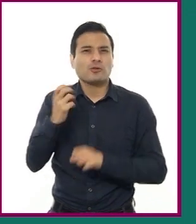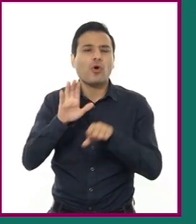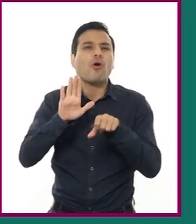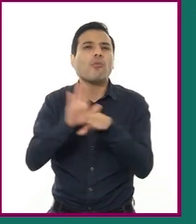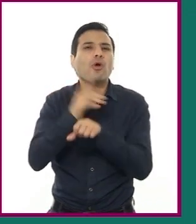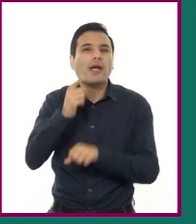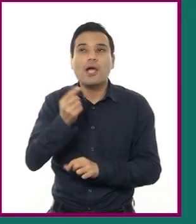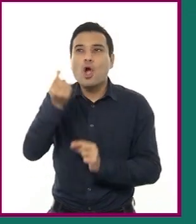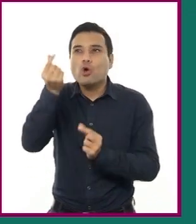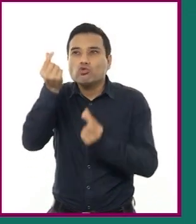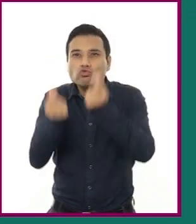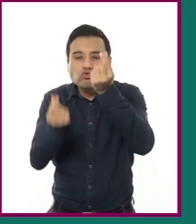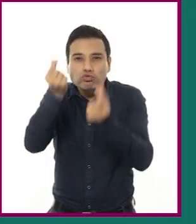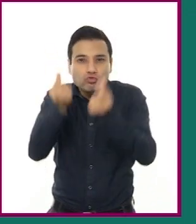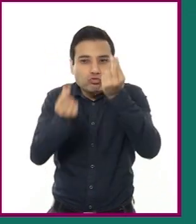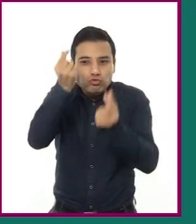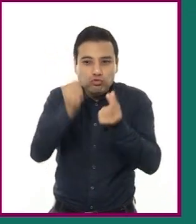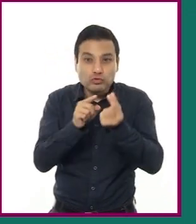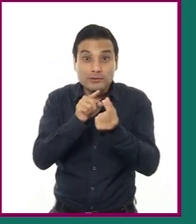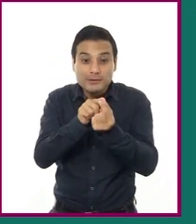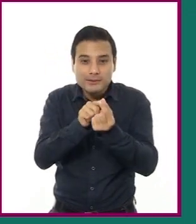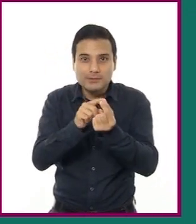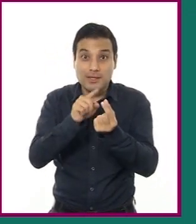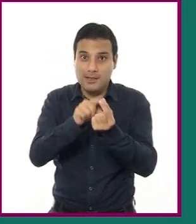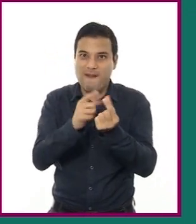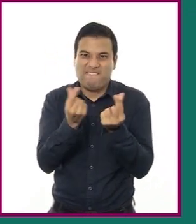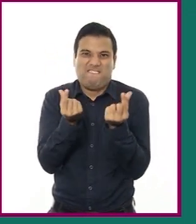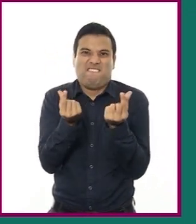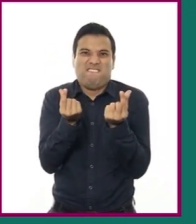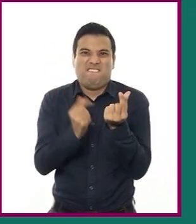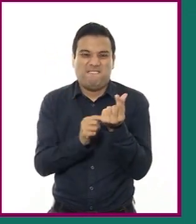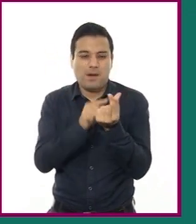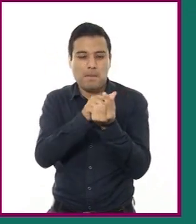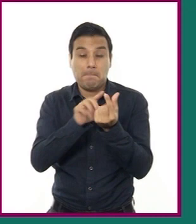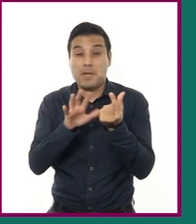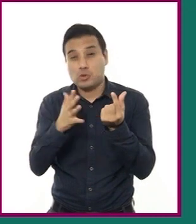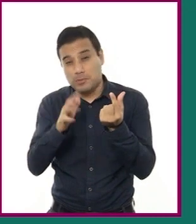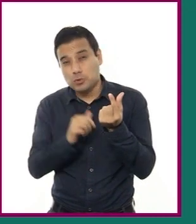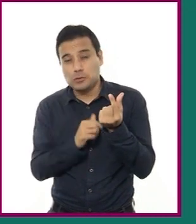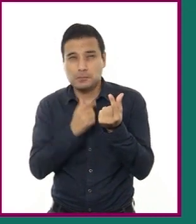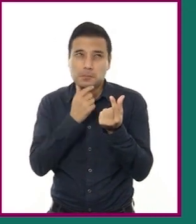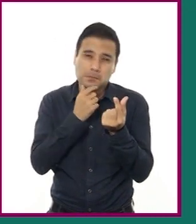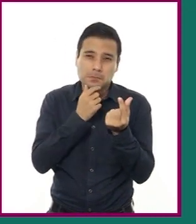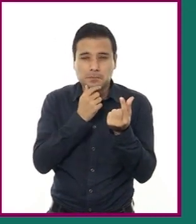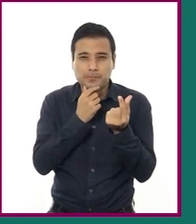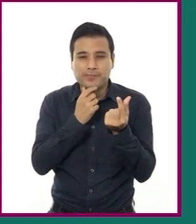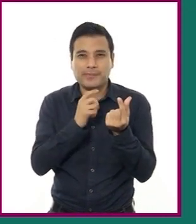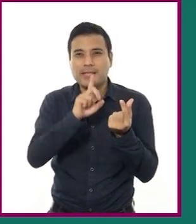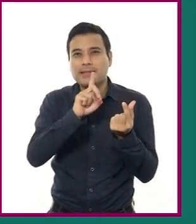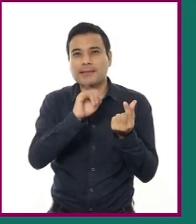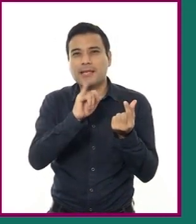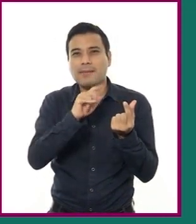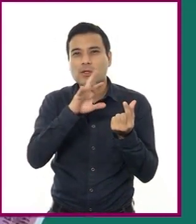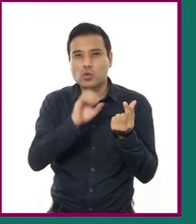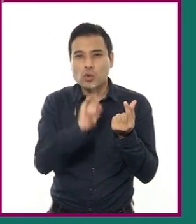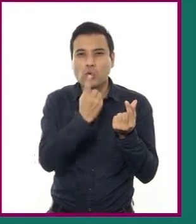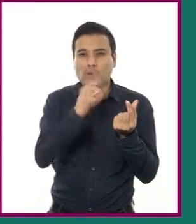de agua que dispersan la luz son muy grandes, con un diámetro de alrededor de 1